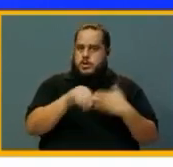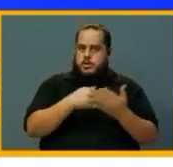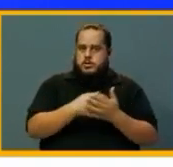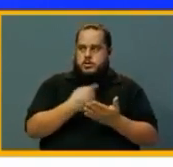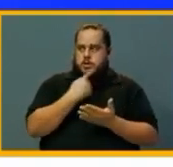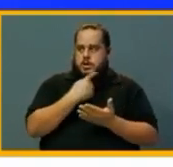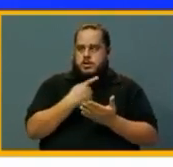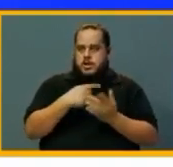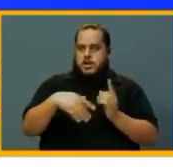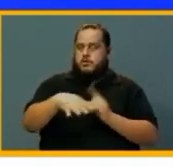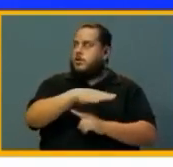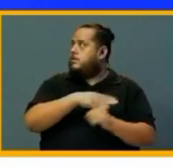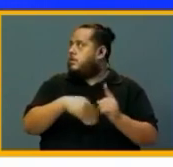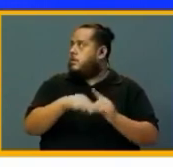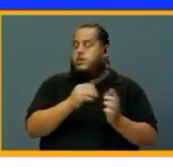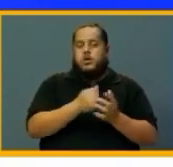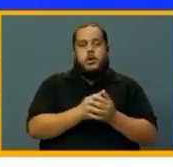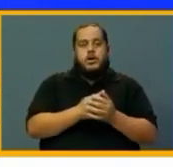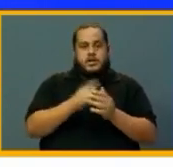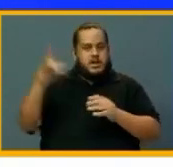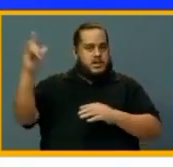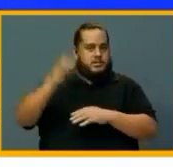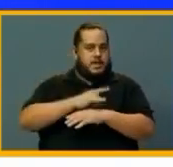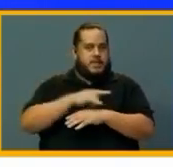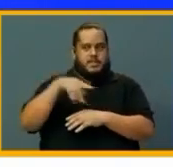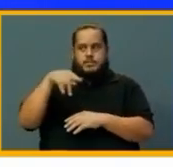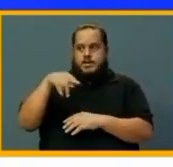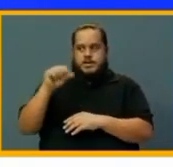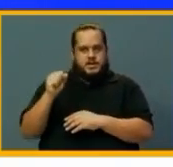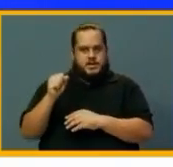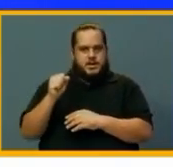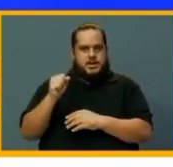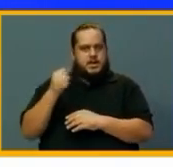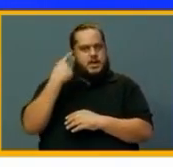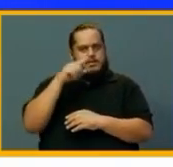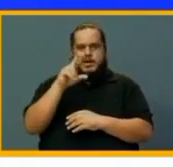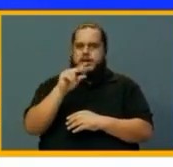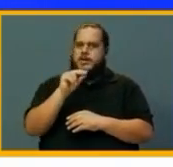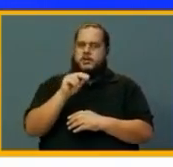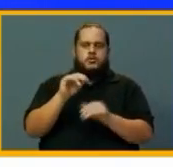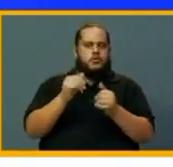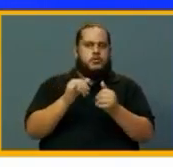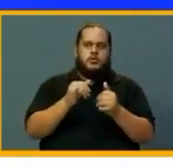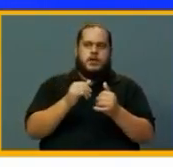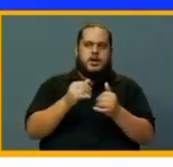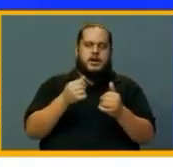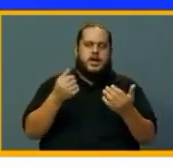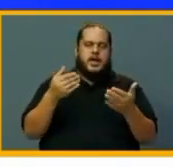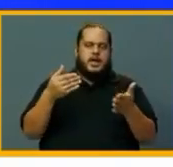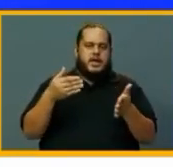dicho alrededor del viaje de Patrick Sequeira transatlántico para que no jugara el partido contra la selección mexicana.